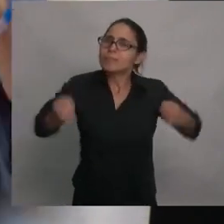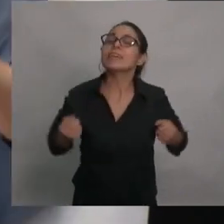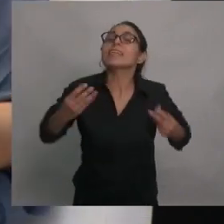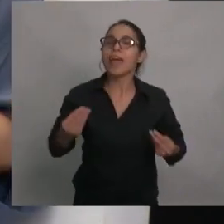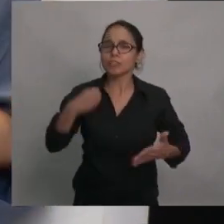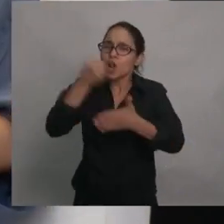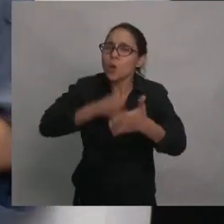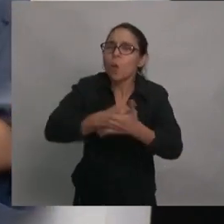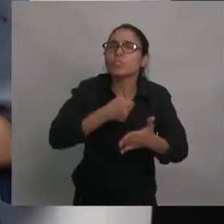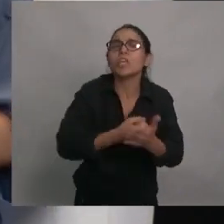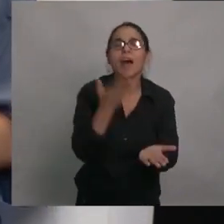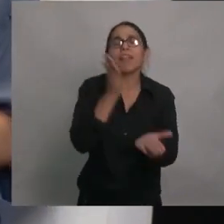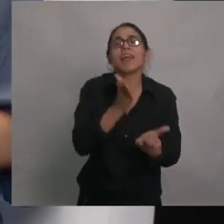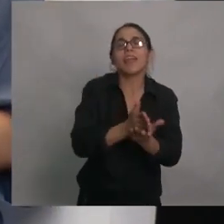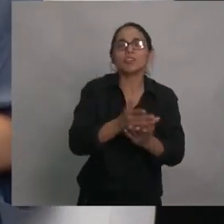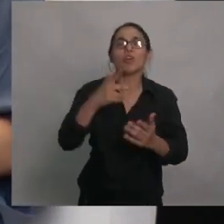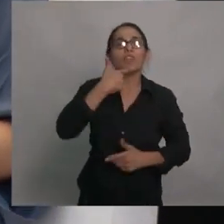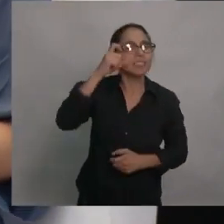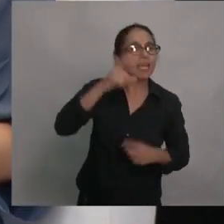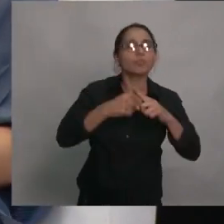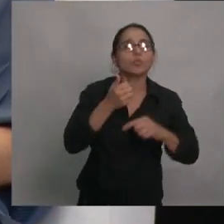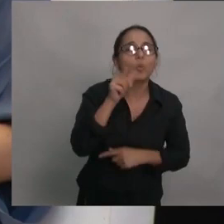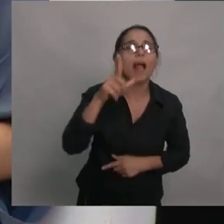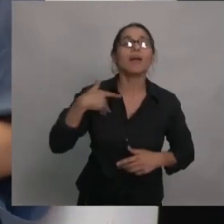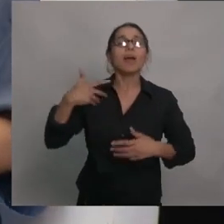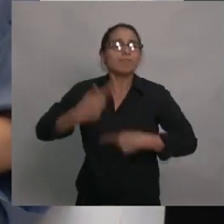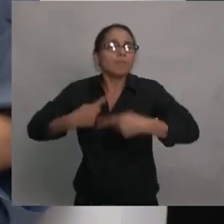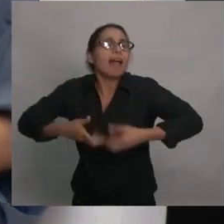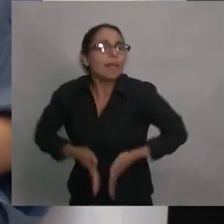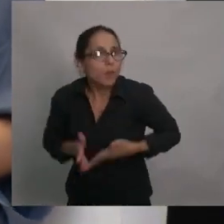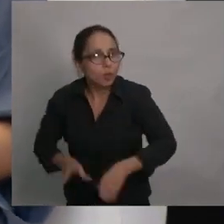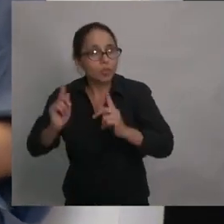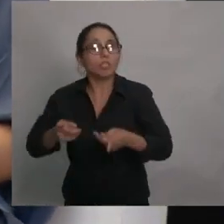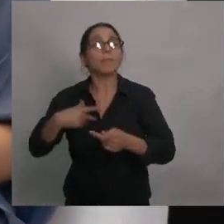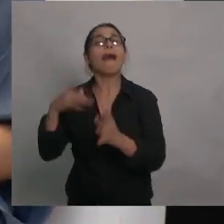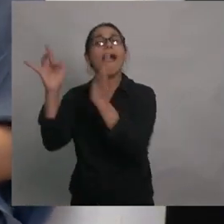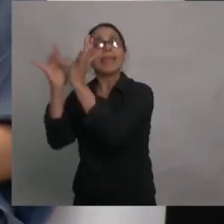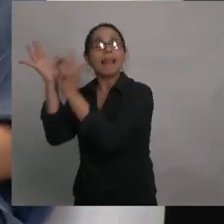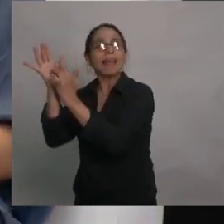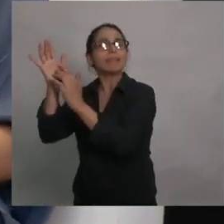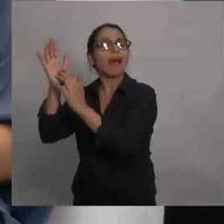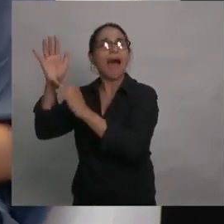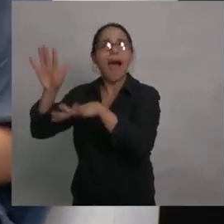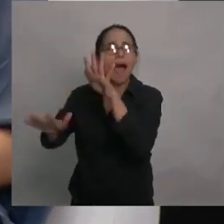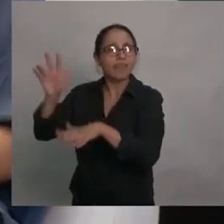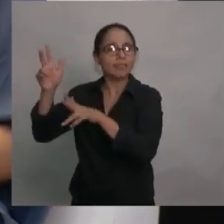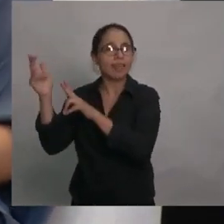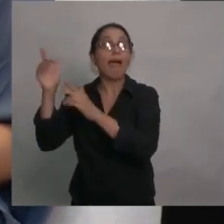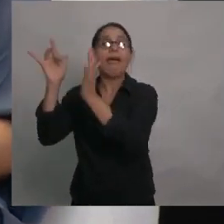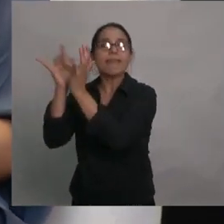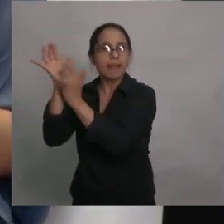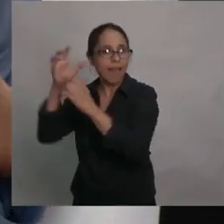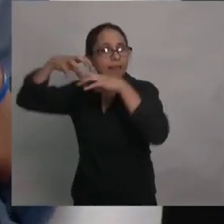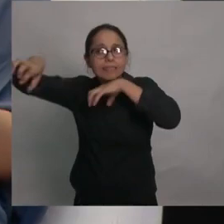por nuestros derechos sexuales y reproductivos, que a veces la Iglesia, y algo de eso va a decir, si no me equivoco, Rita, que la